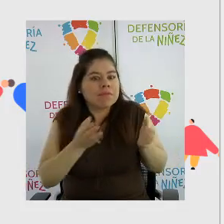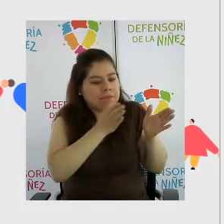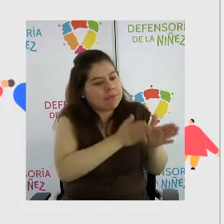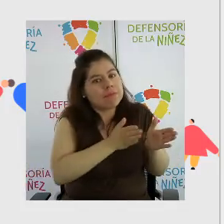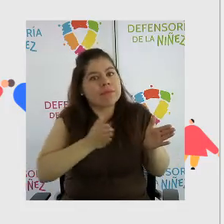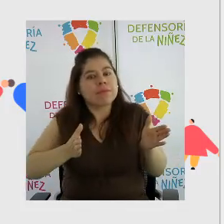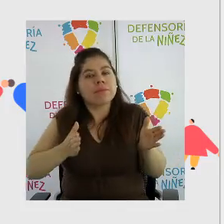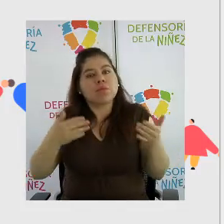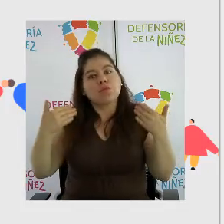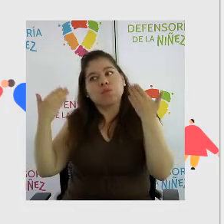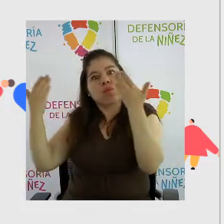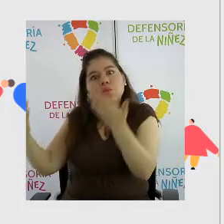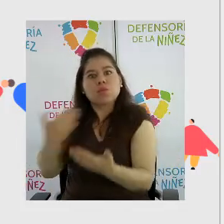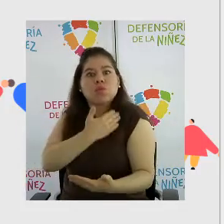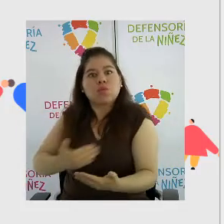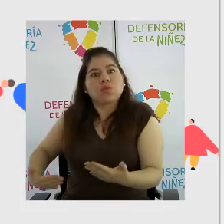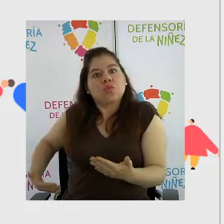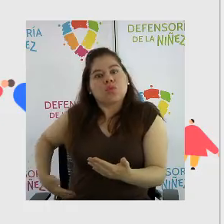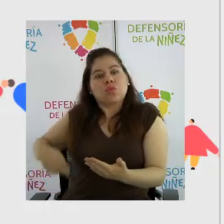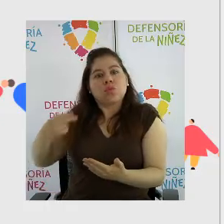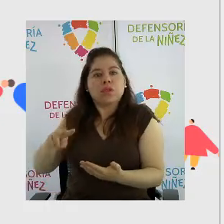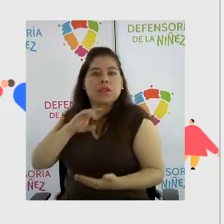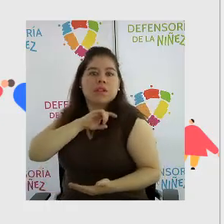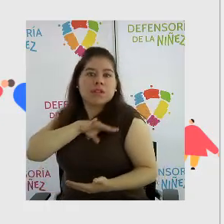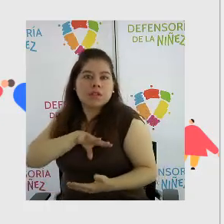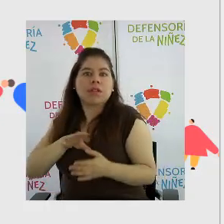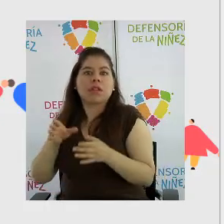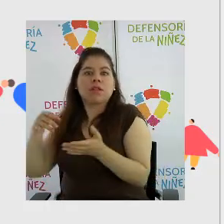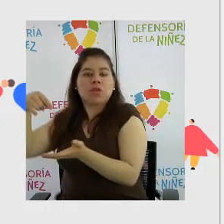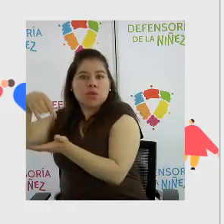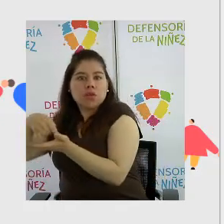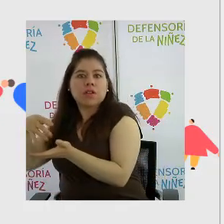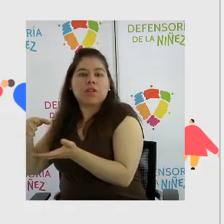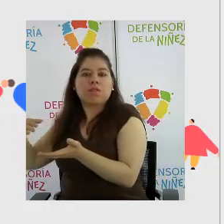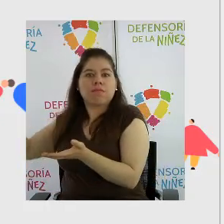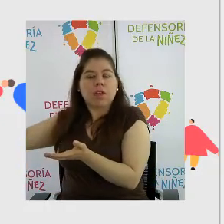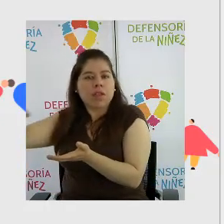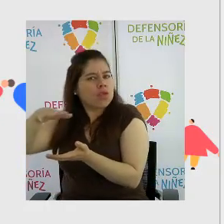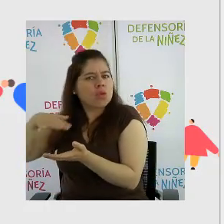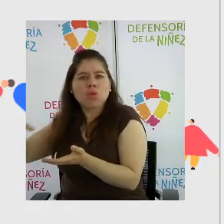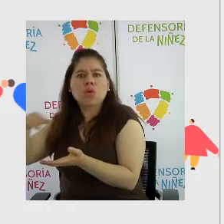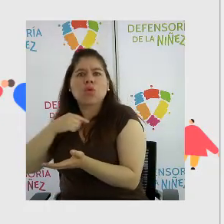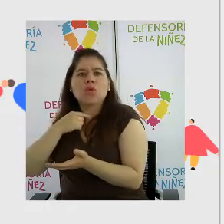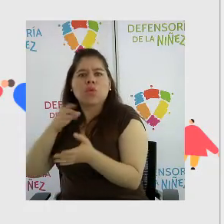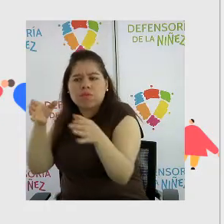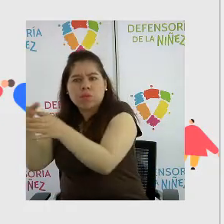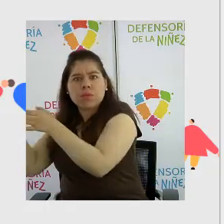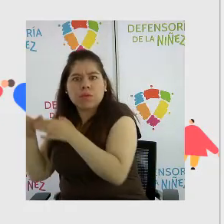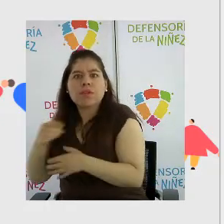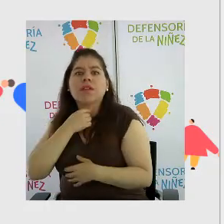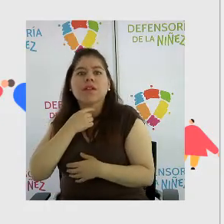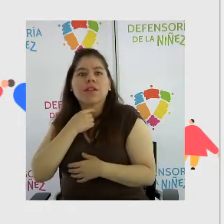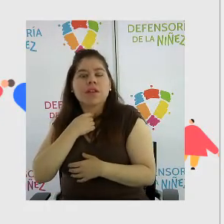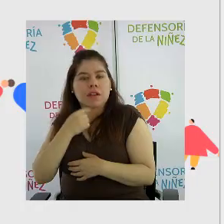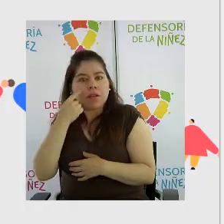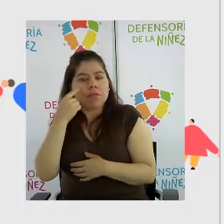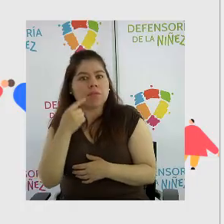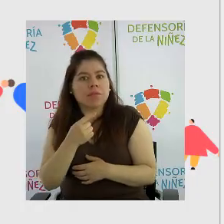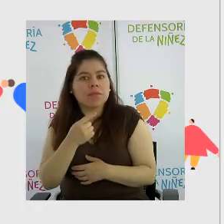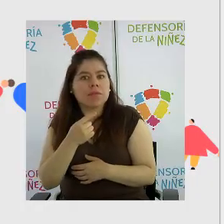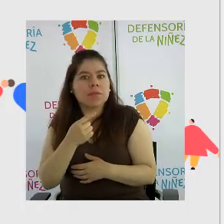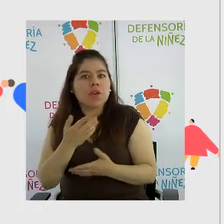Gobierno de Chile, del Poder Legislativo, de los parlamentarios y de todos quienes quieran considerar aquello, y que se relaciona con